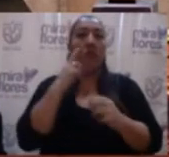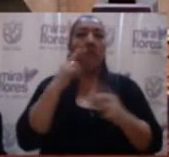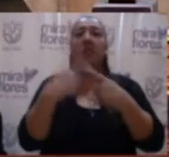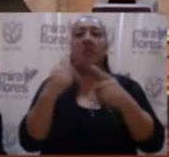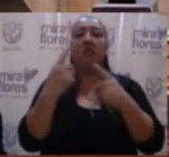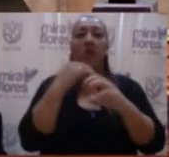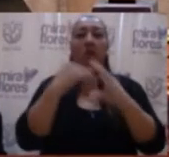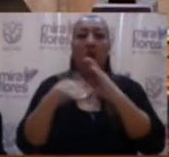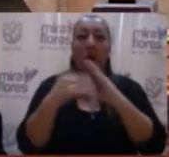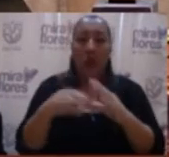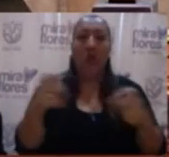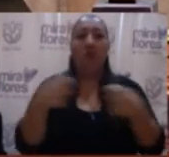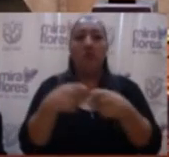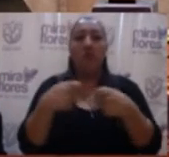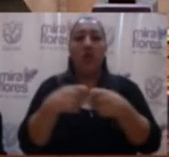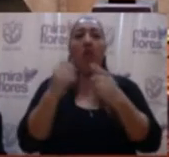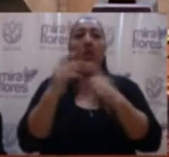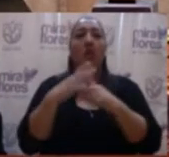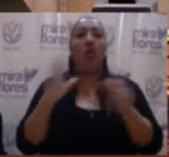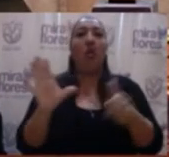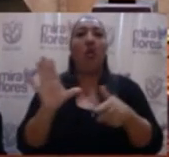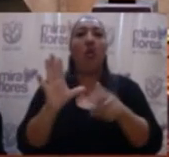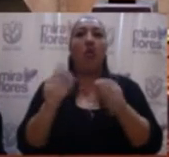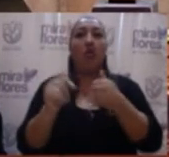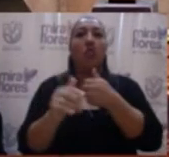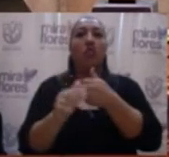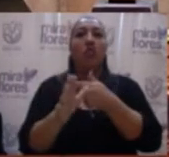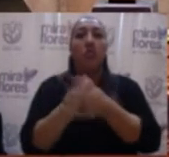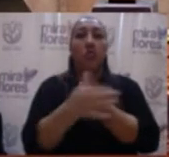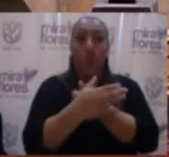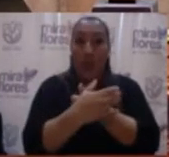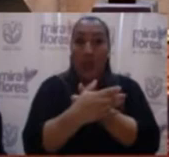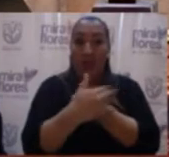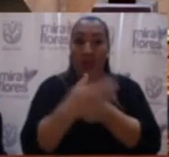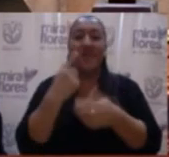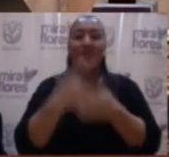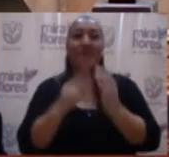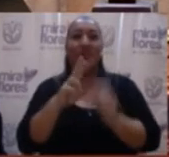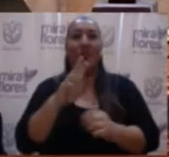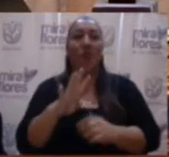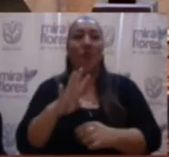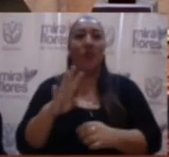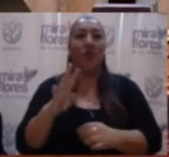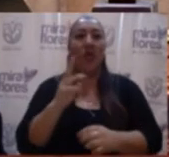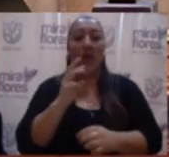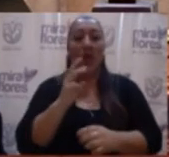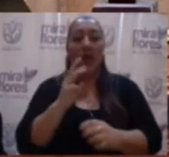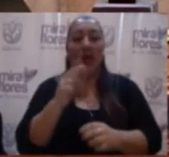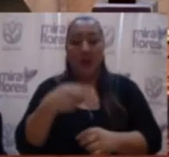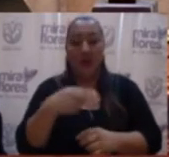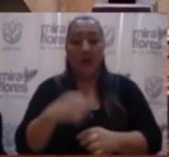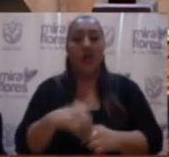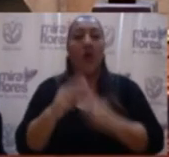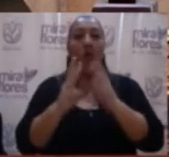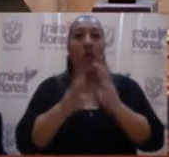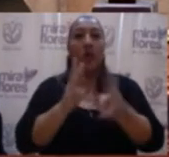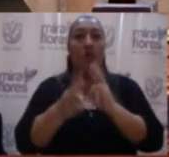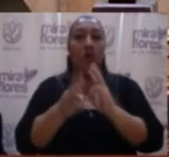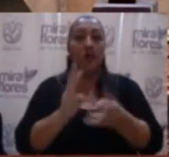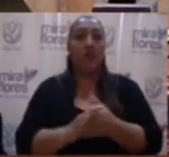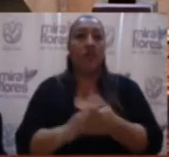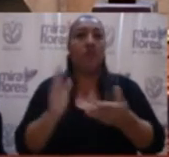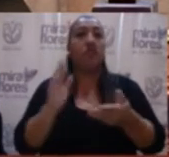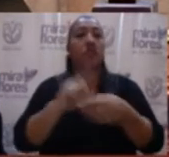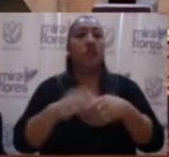sociales como por ejemplo el Twitter Miraflores24H, el WhatsApp de Seguridad Ciudadana que está al